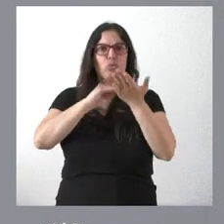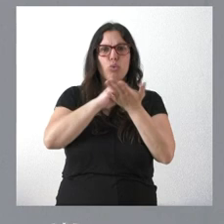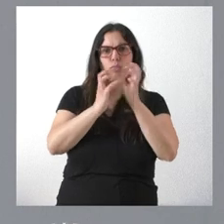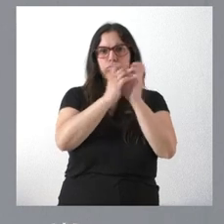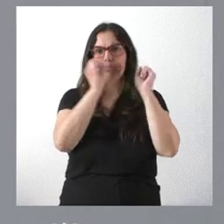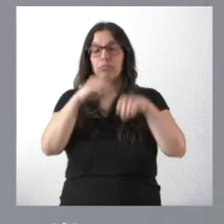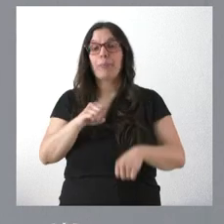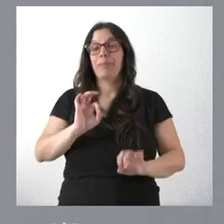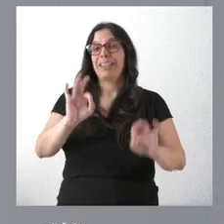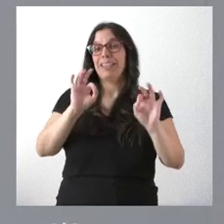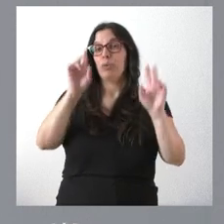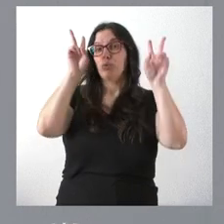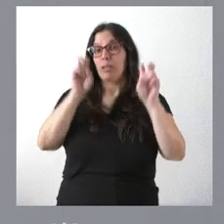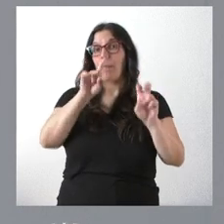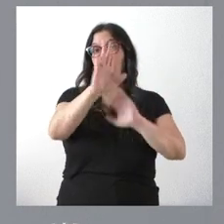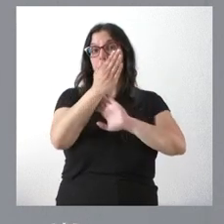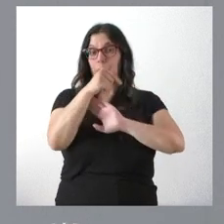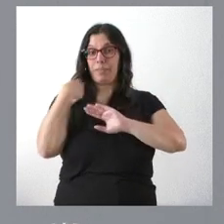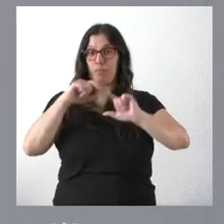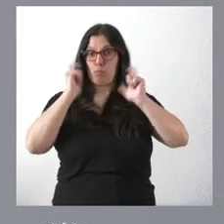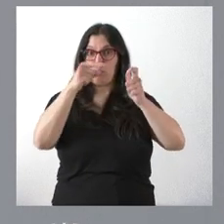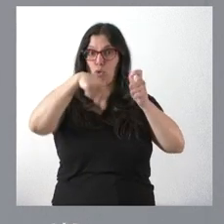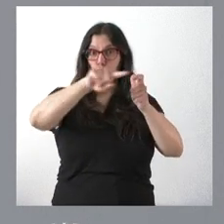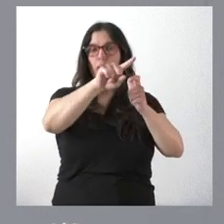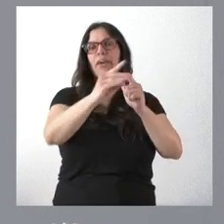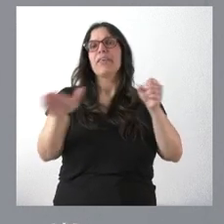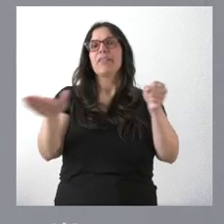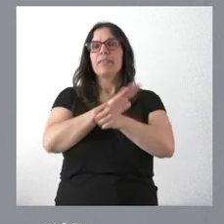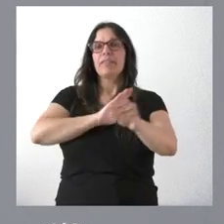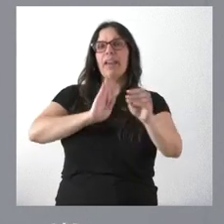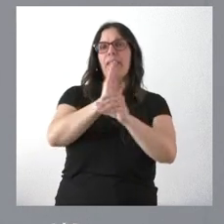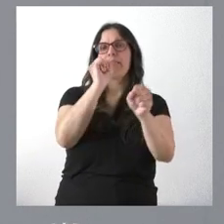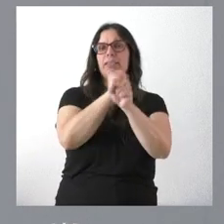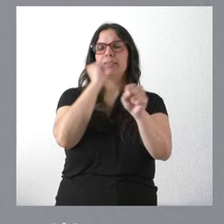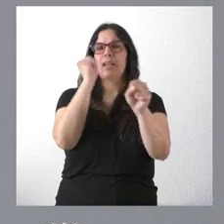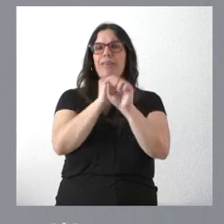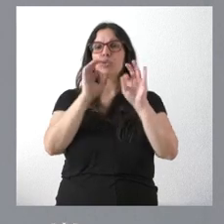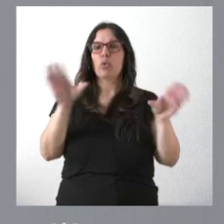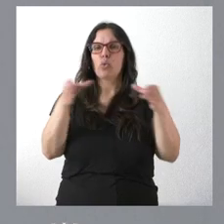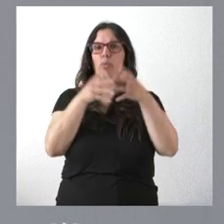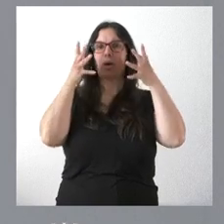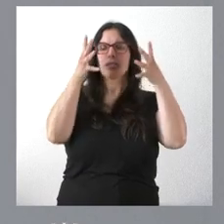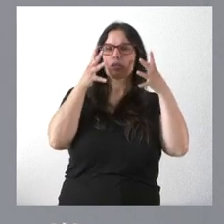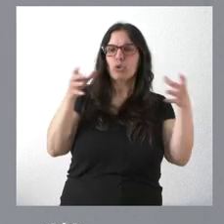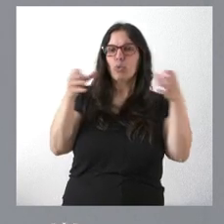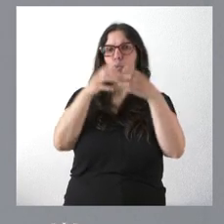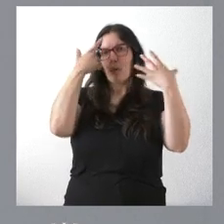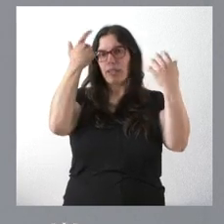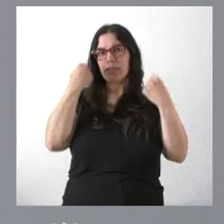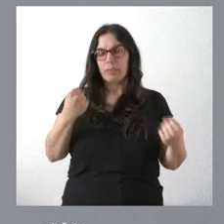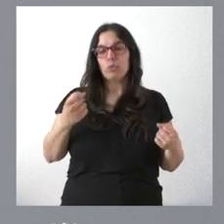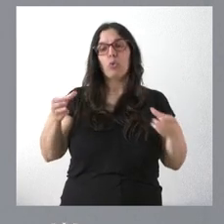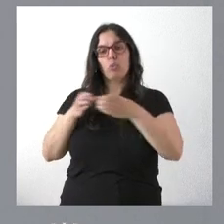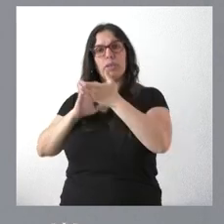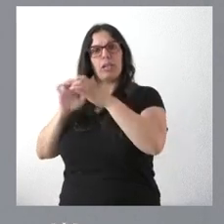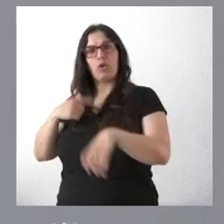una de las cuestiones que se nos planteó en aquella Mesa por León es financiar unos trabajos de un grupo de asesores y de un grupo de expertos. La Junta de Castilla y León,